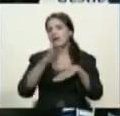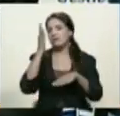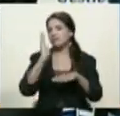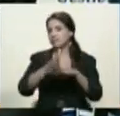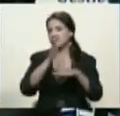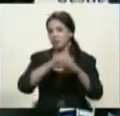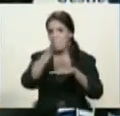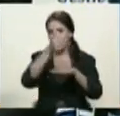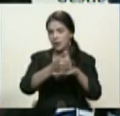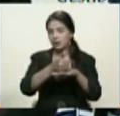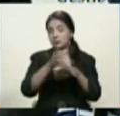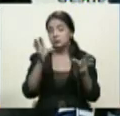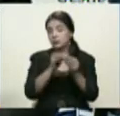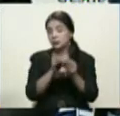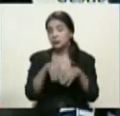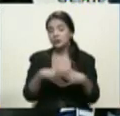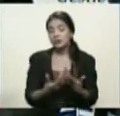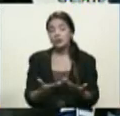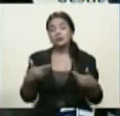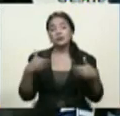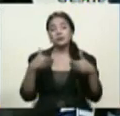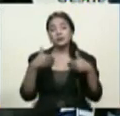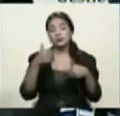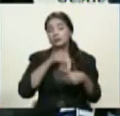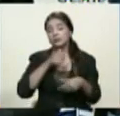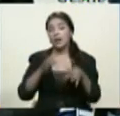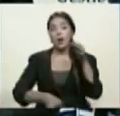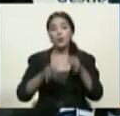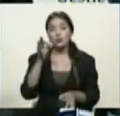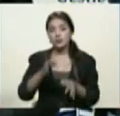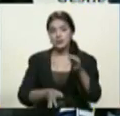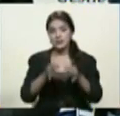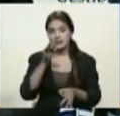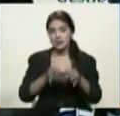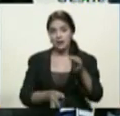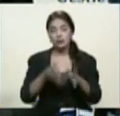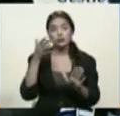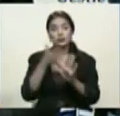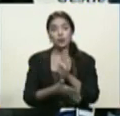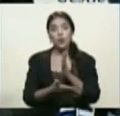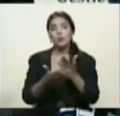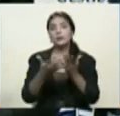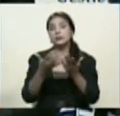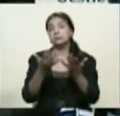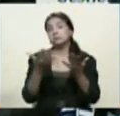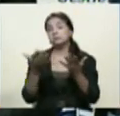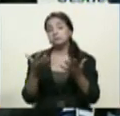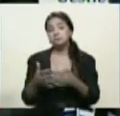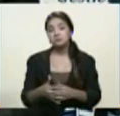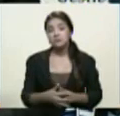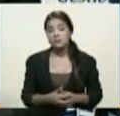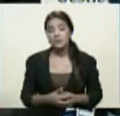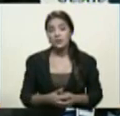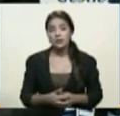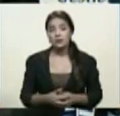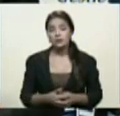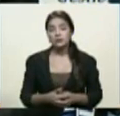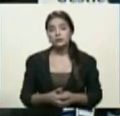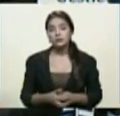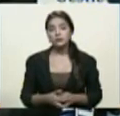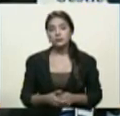en conclusión se sacrificaba la justicia en función de una especie yo diría entre